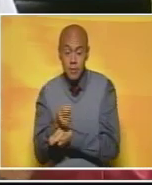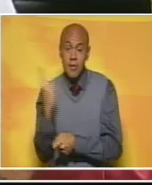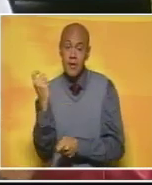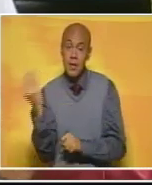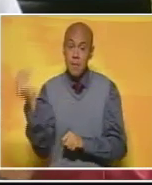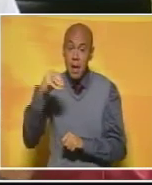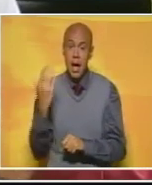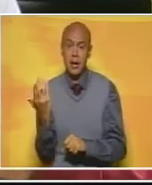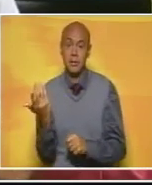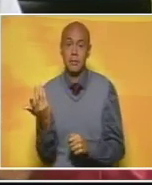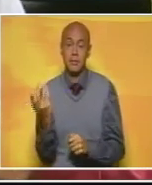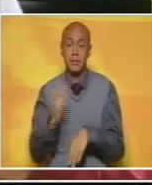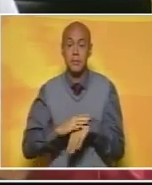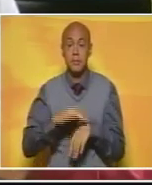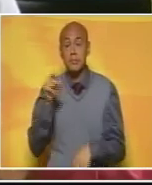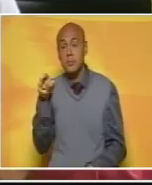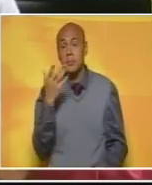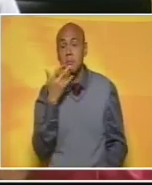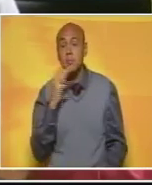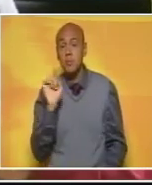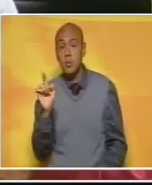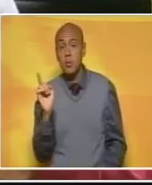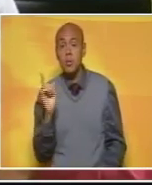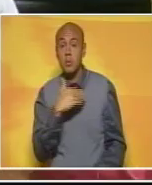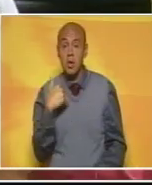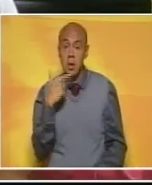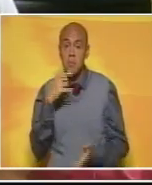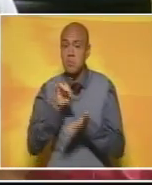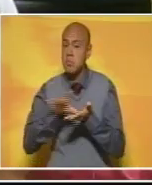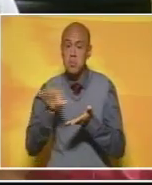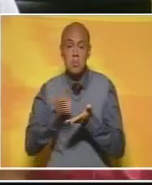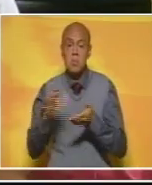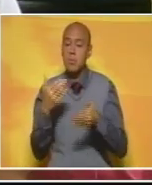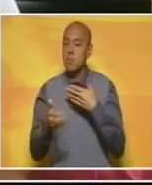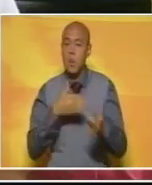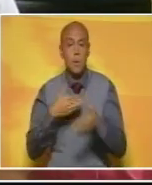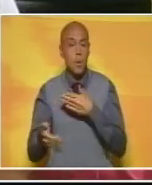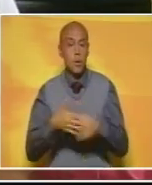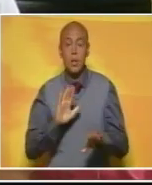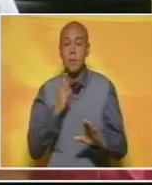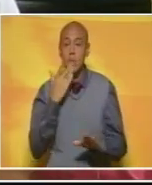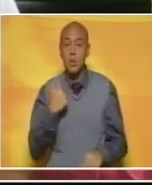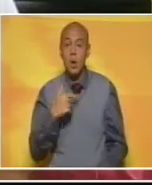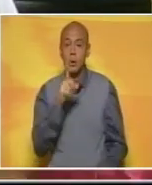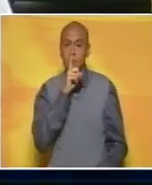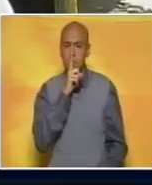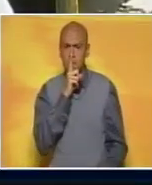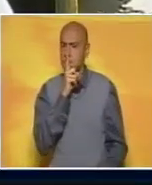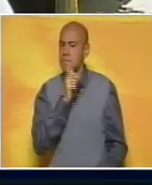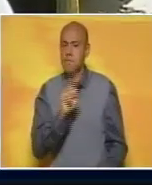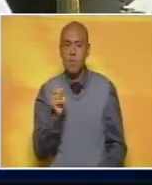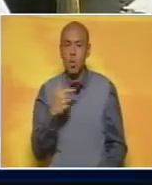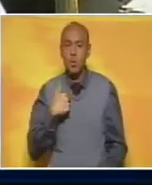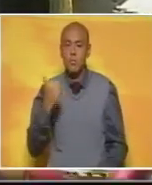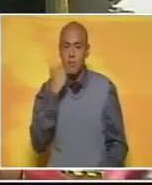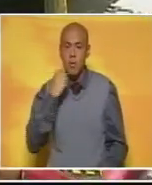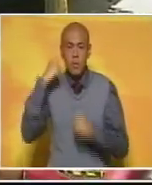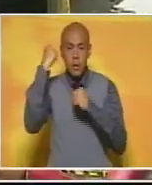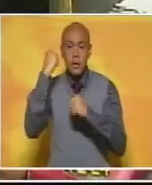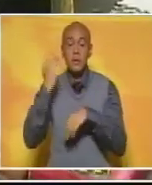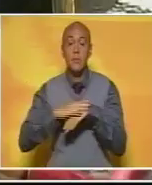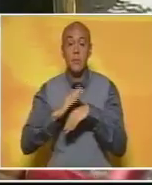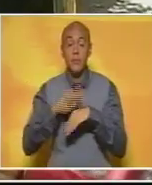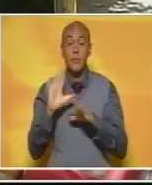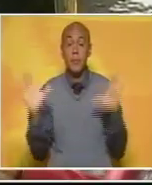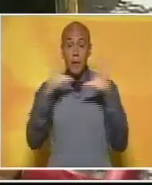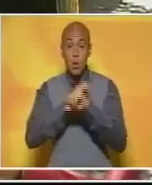cuidado de atención. Así que pueden seguir destituyéndonos, pero no van a silenciar la voz de protesta. En la noche está trabajando una